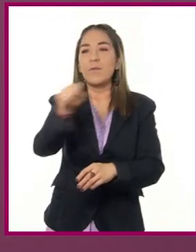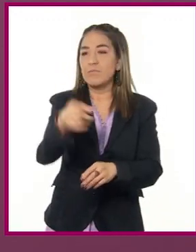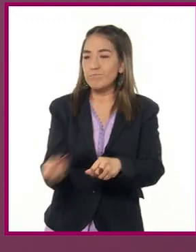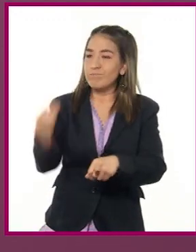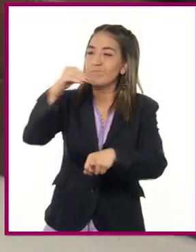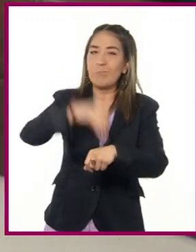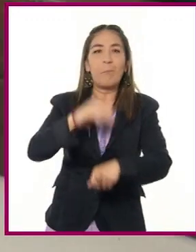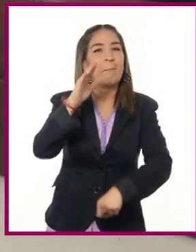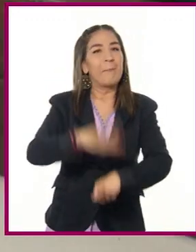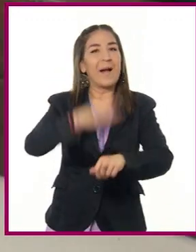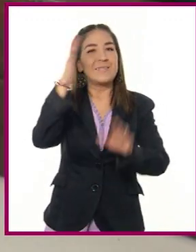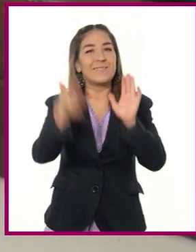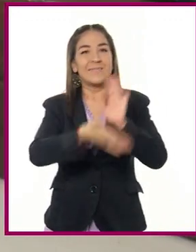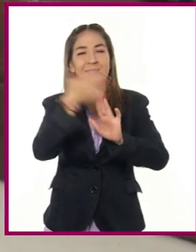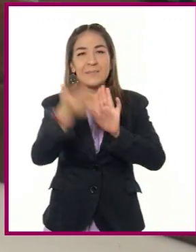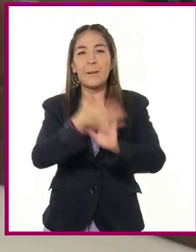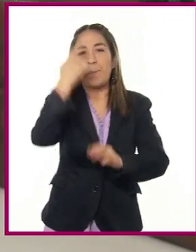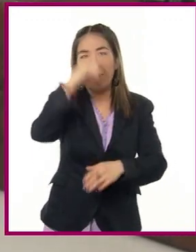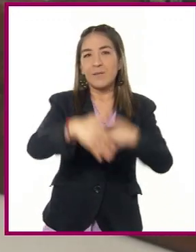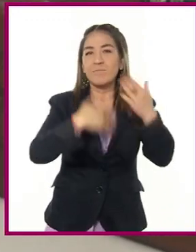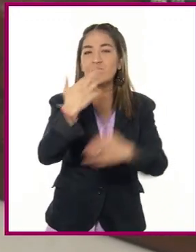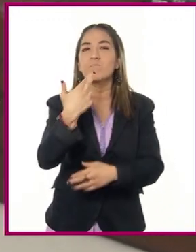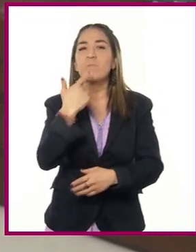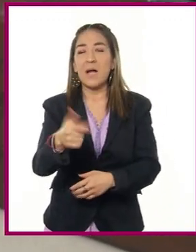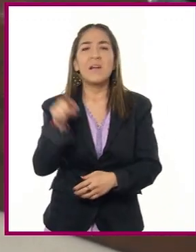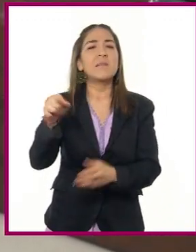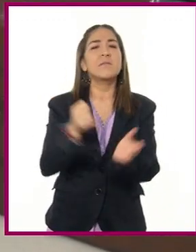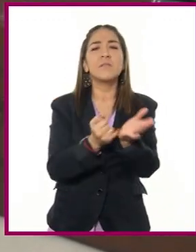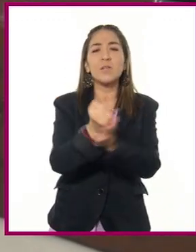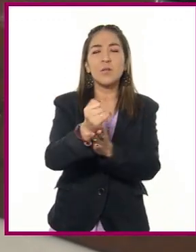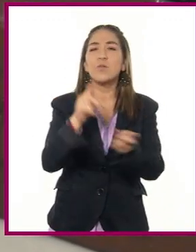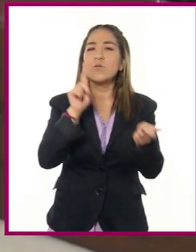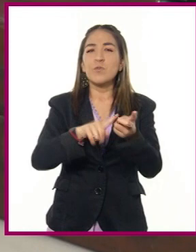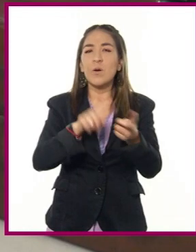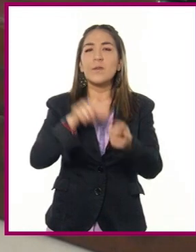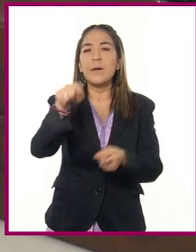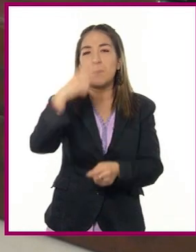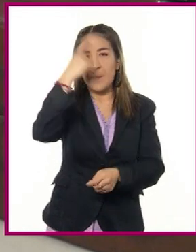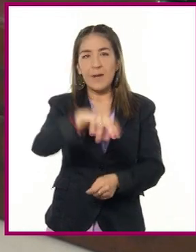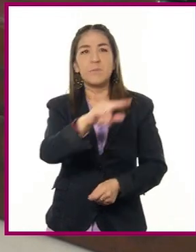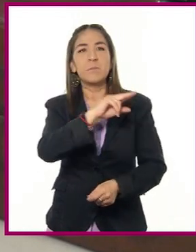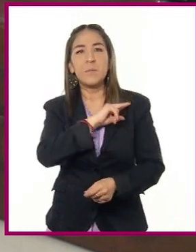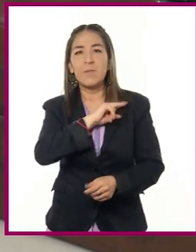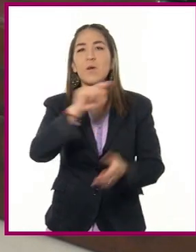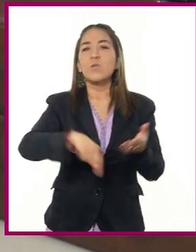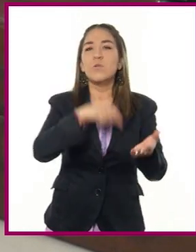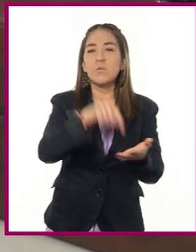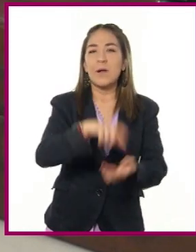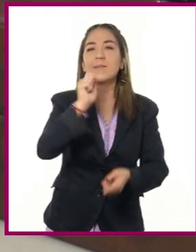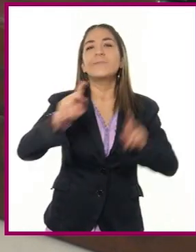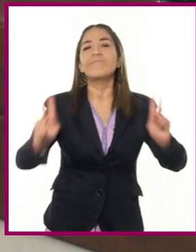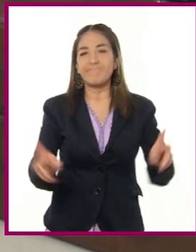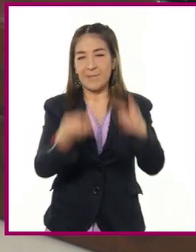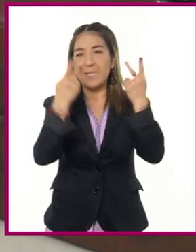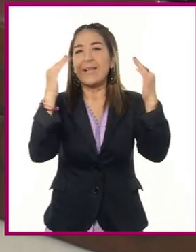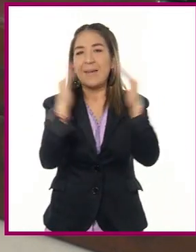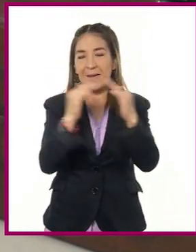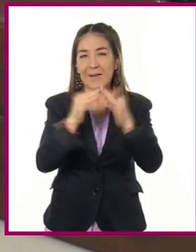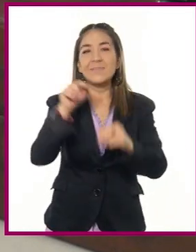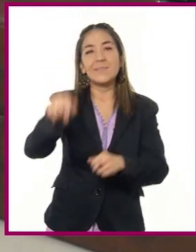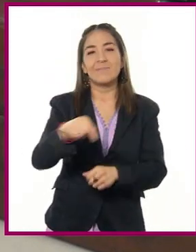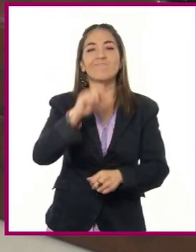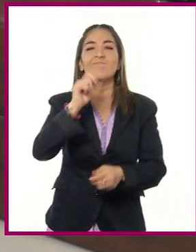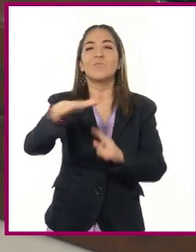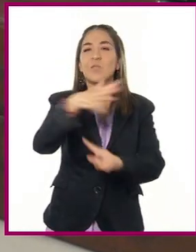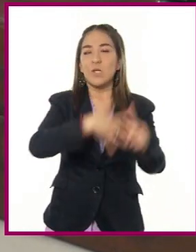infraestructura. La decisión más conocida en el programa de privatizaciones fue la venta de viviendas de propiedad